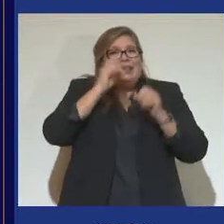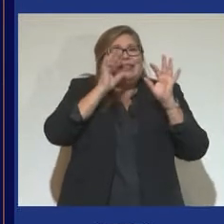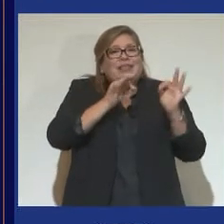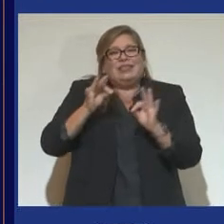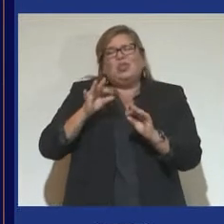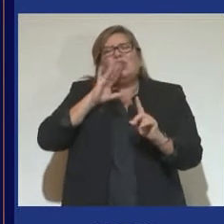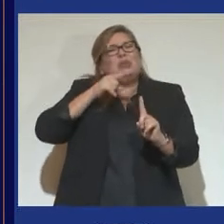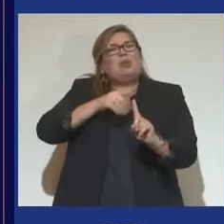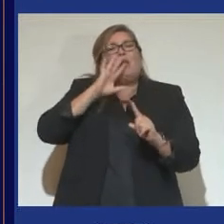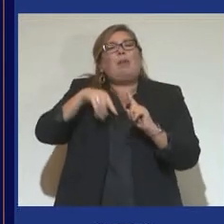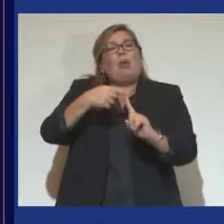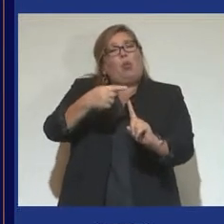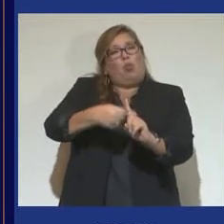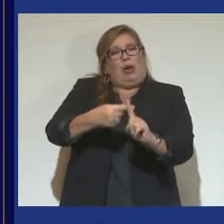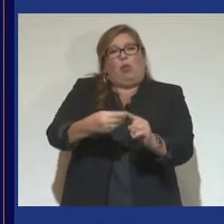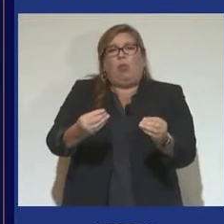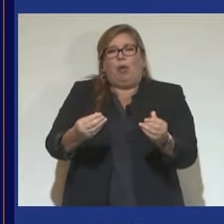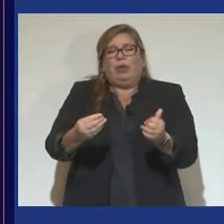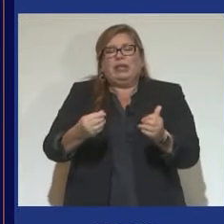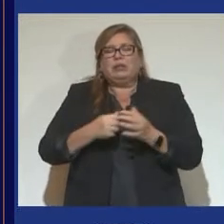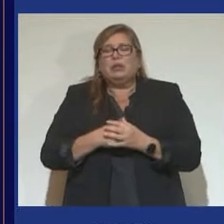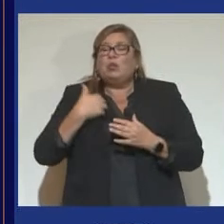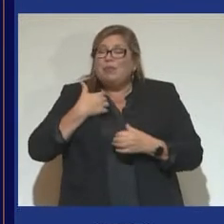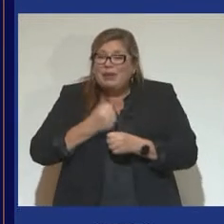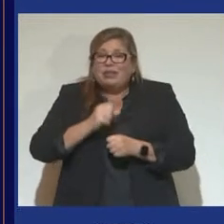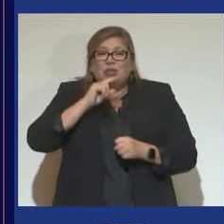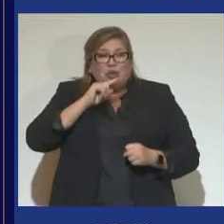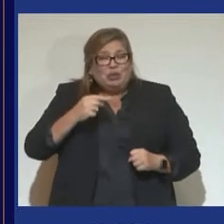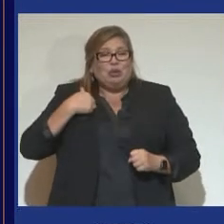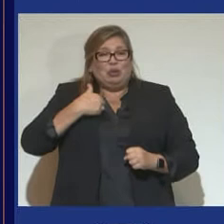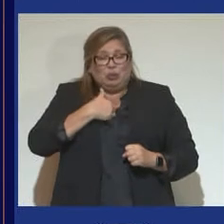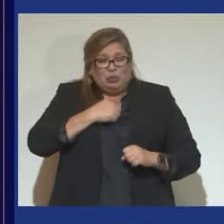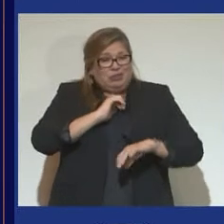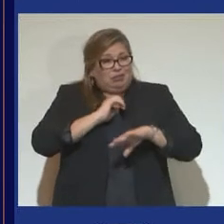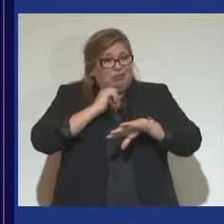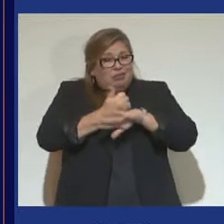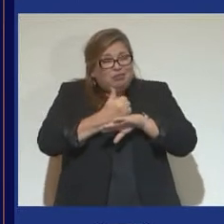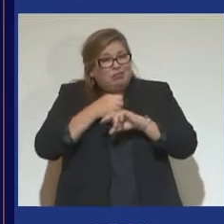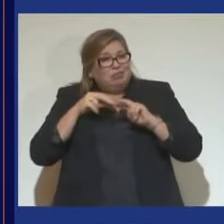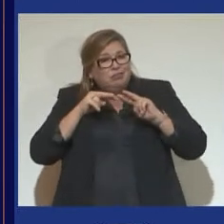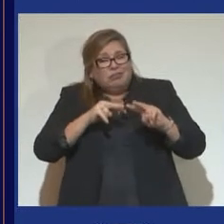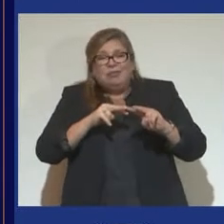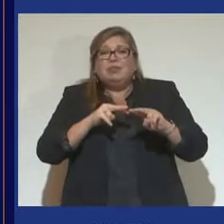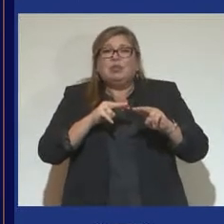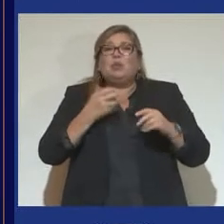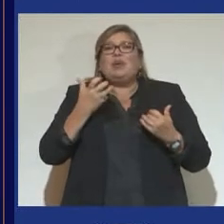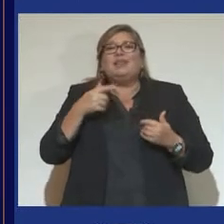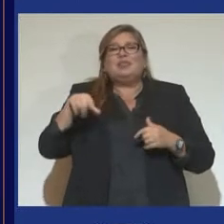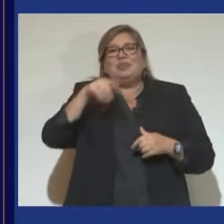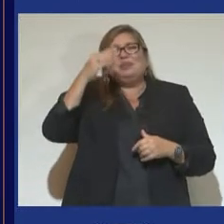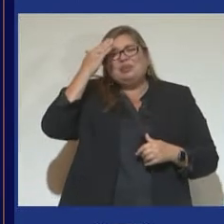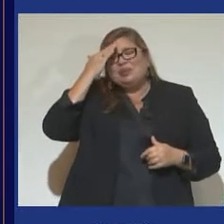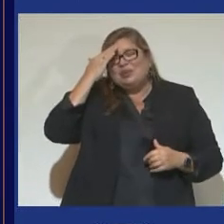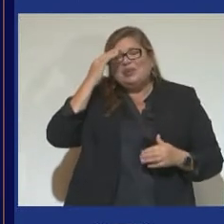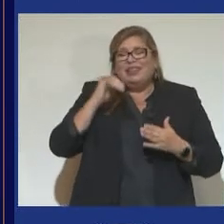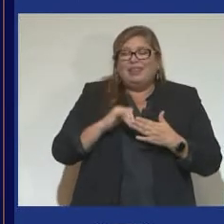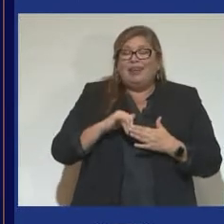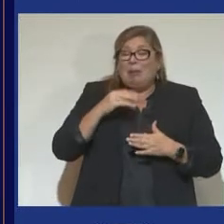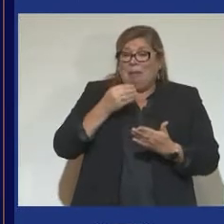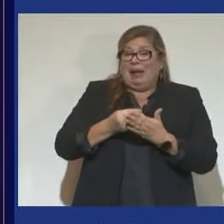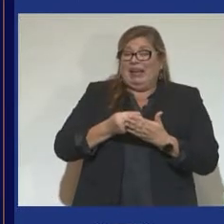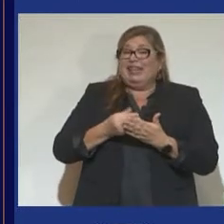particularmente para propiedades de alquiler y queremos asegurarnos de haber implementado eso de manera exacta y precisa y quiero que la gente